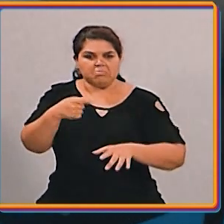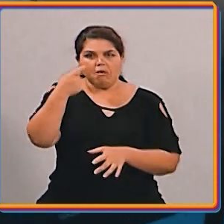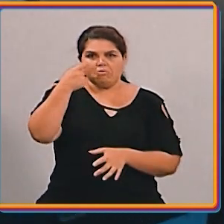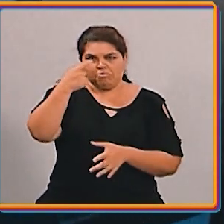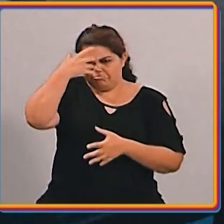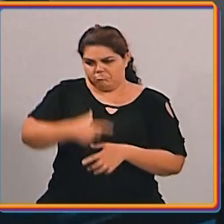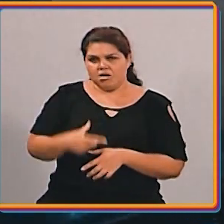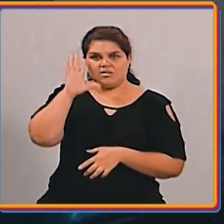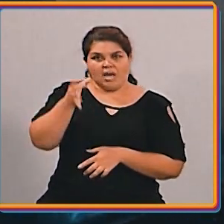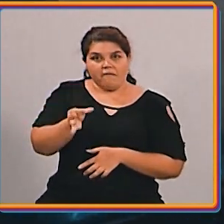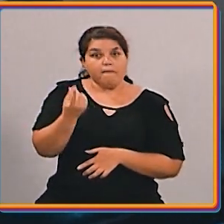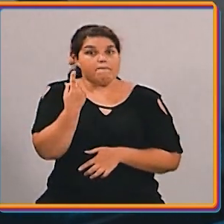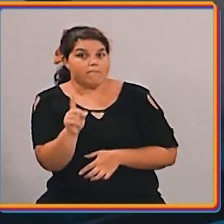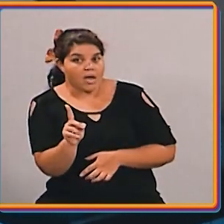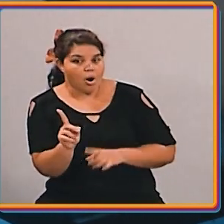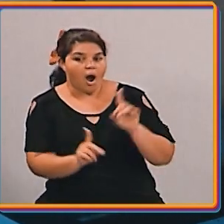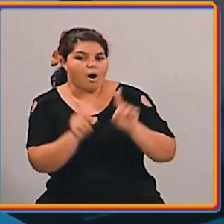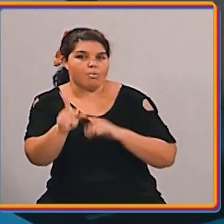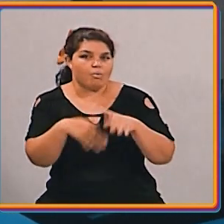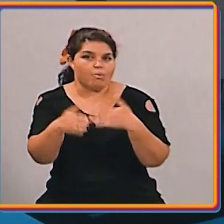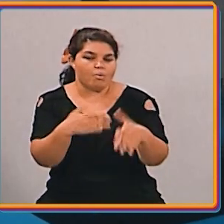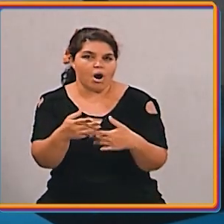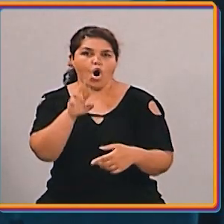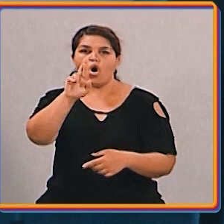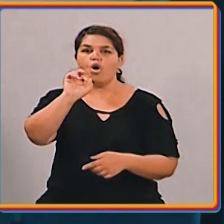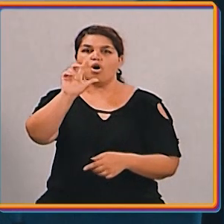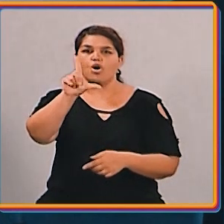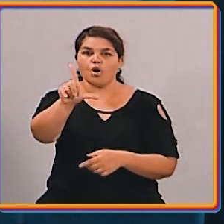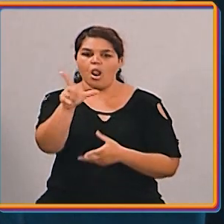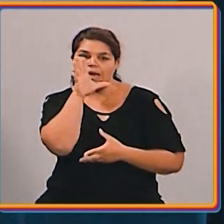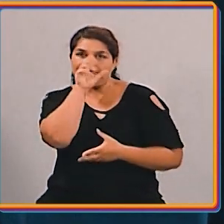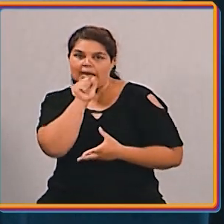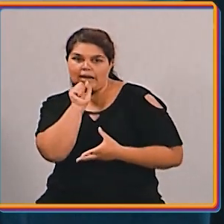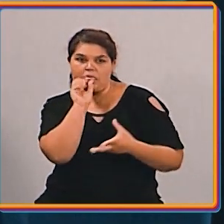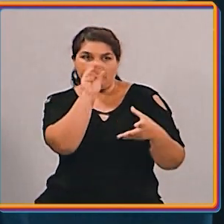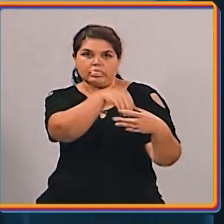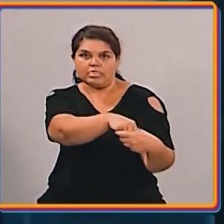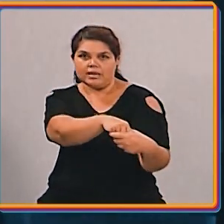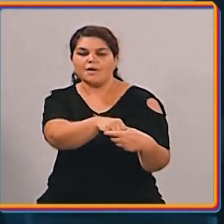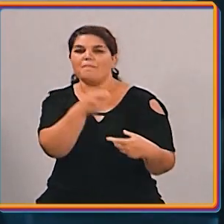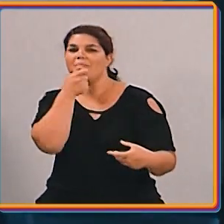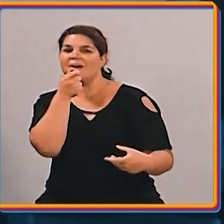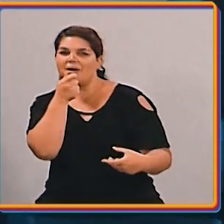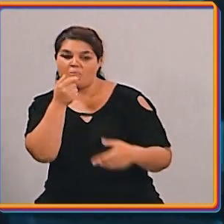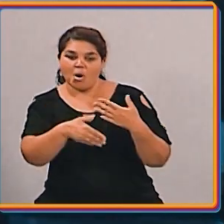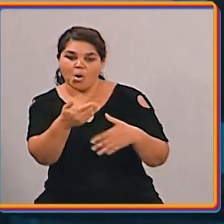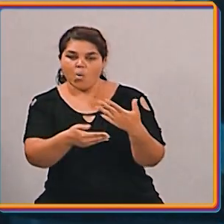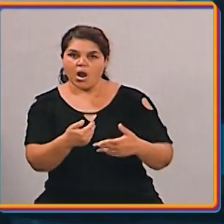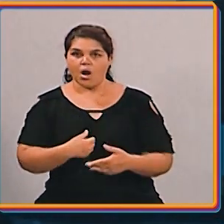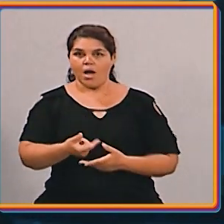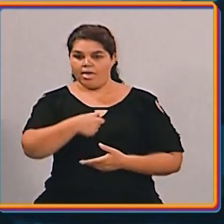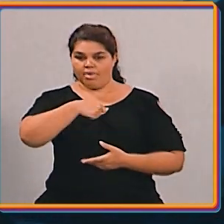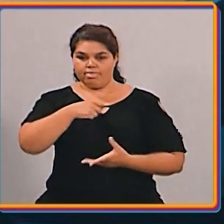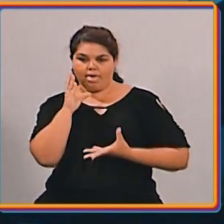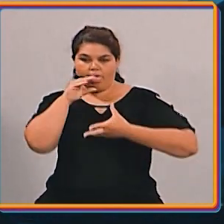rompe con esto, asignando roles ocultos a cada participante. En este tipo de juegos, asumimos una identidad secreta que deberemos